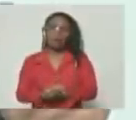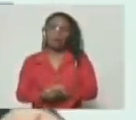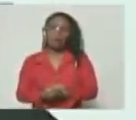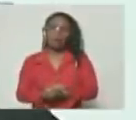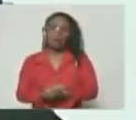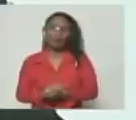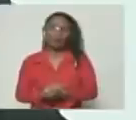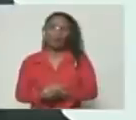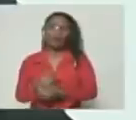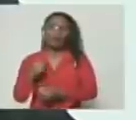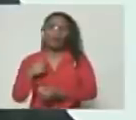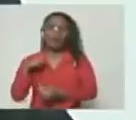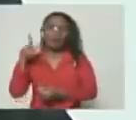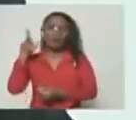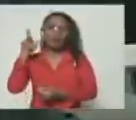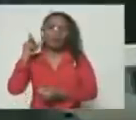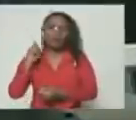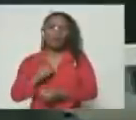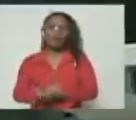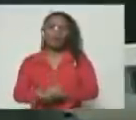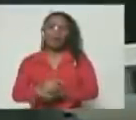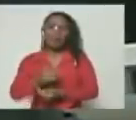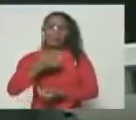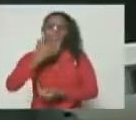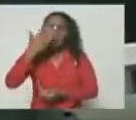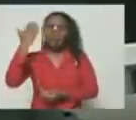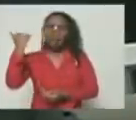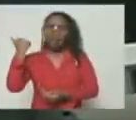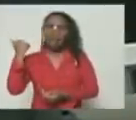Yo oía el día pasado